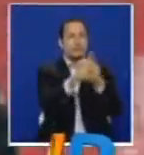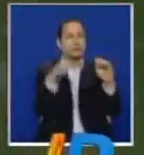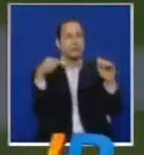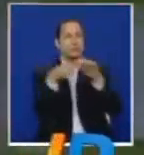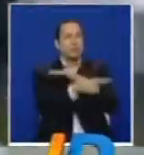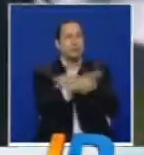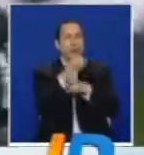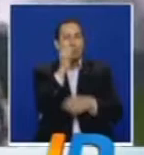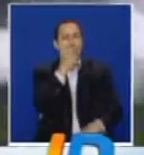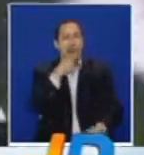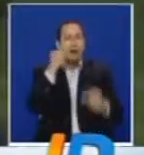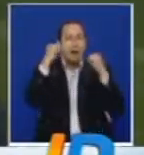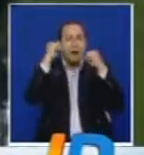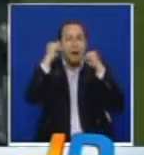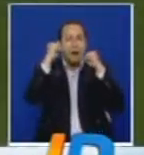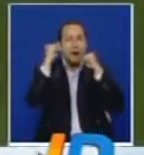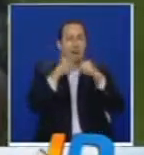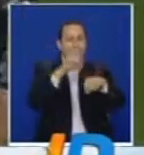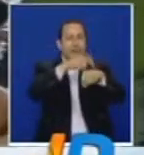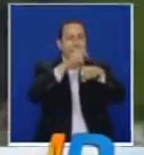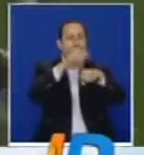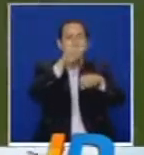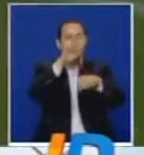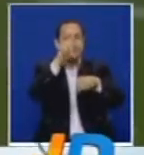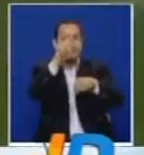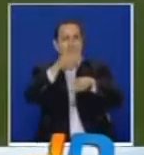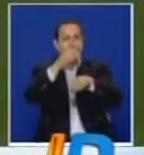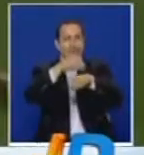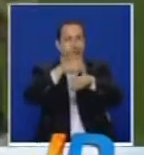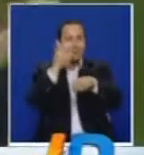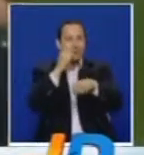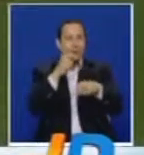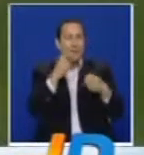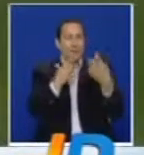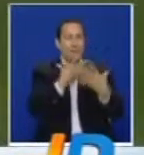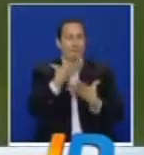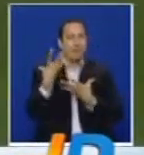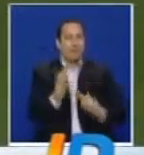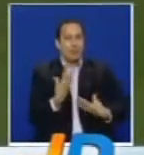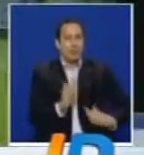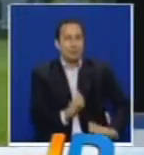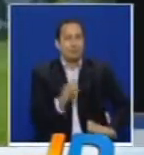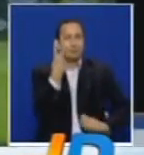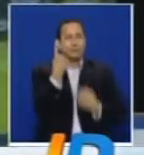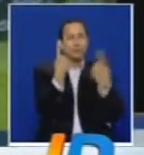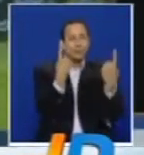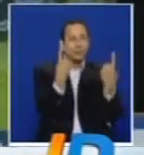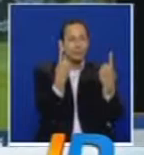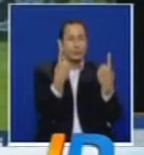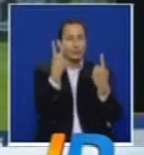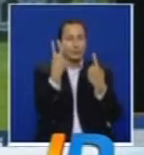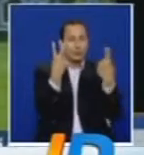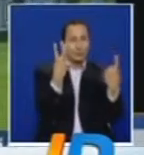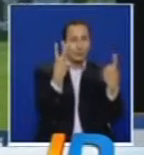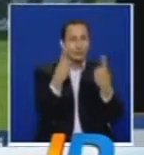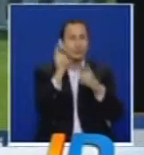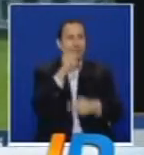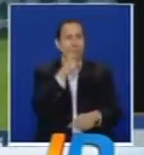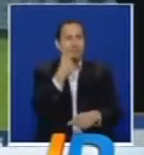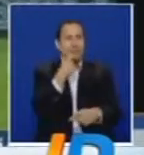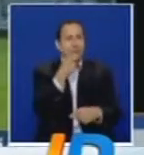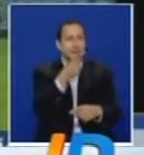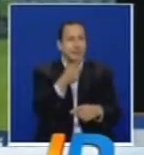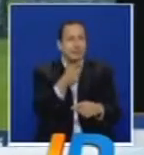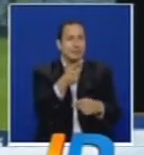El colombiano abrió el marcador a los 46 minutos para el Mónaco en el triunfo 2-1 ante el Marsella. Falcao también generó preocupación al sufrir